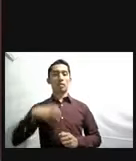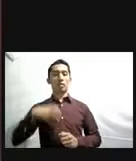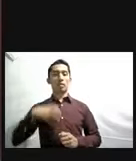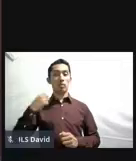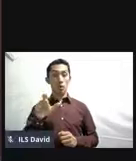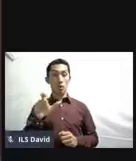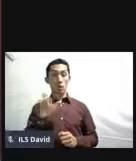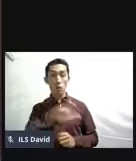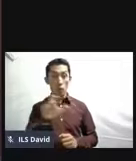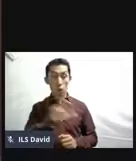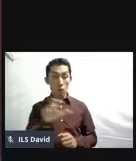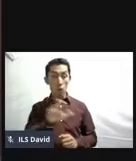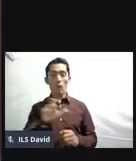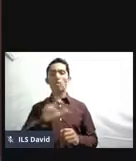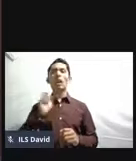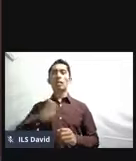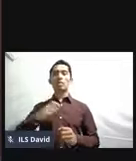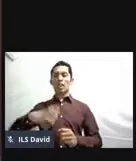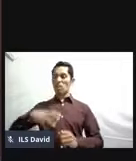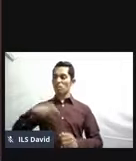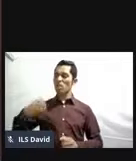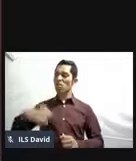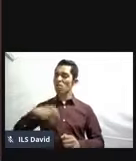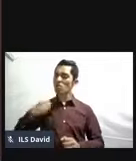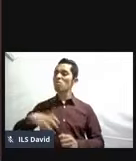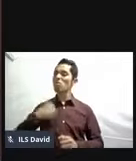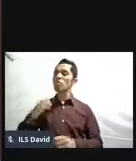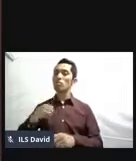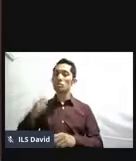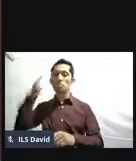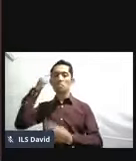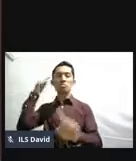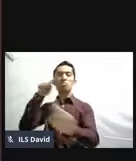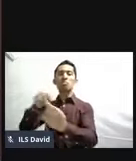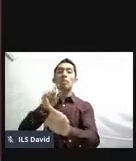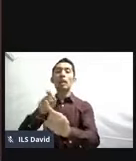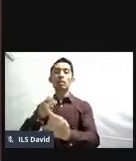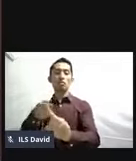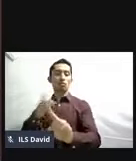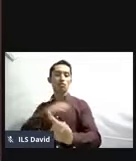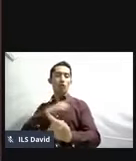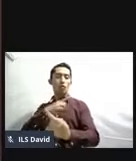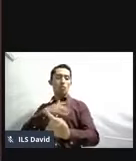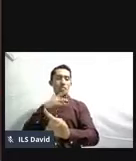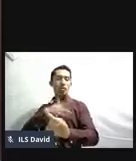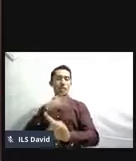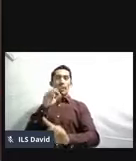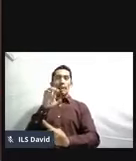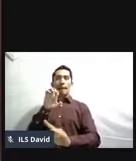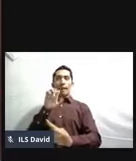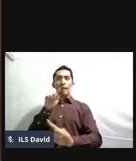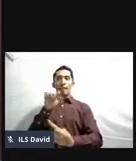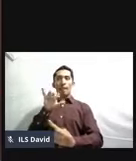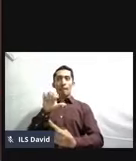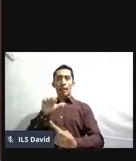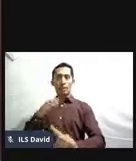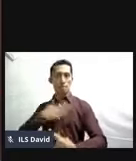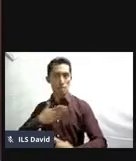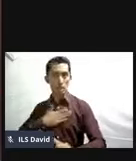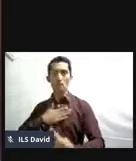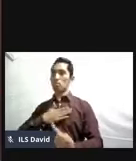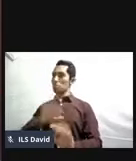debe estar basado en la ética y en lo moral. La responsabilidad